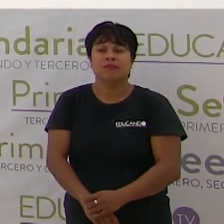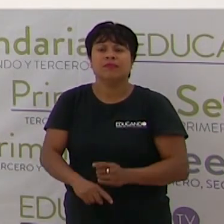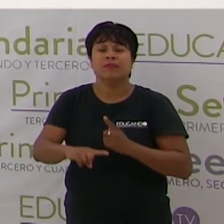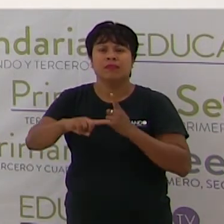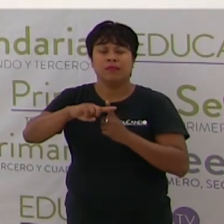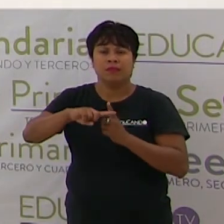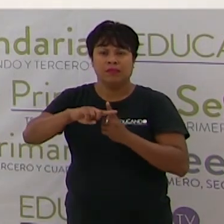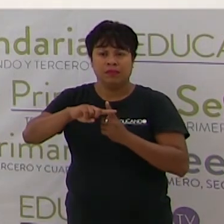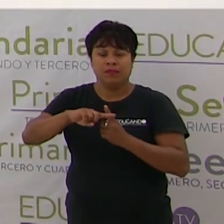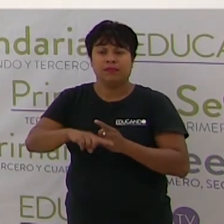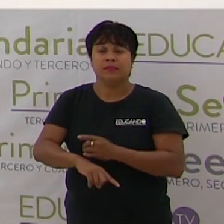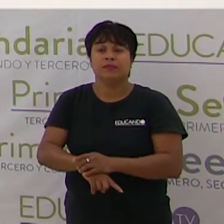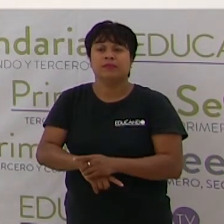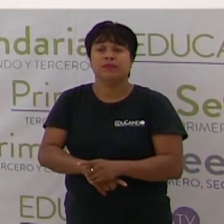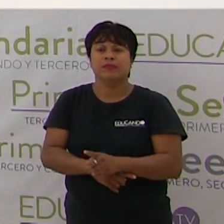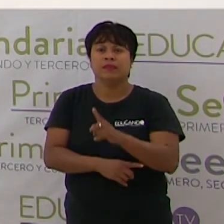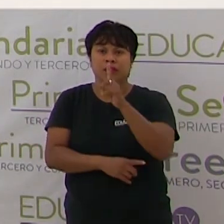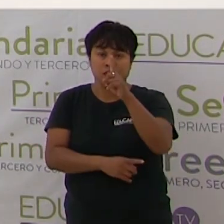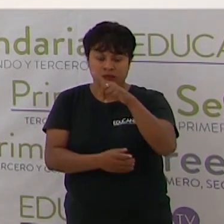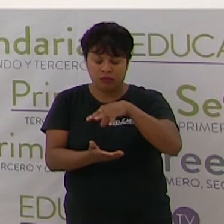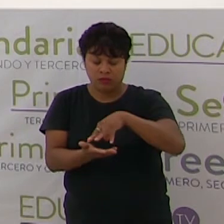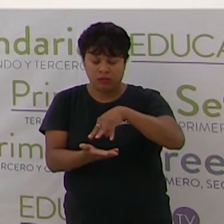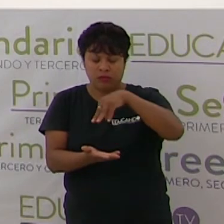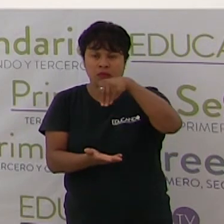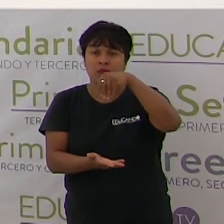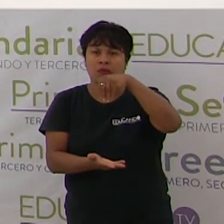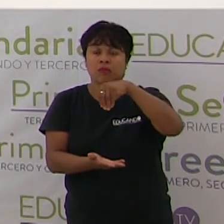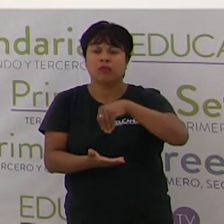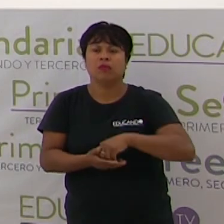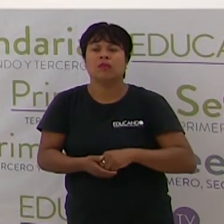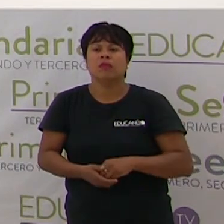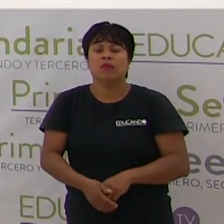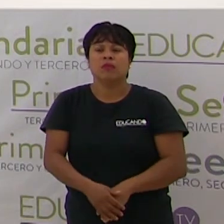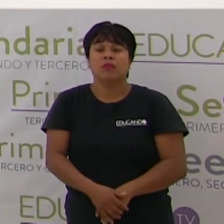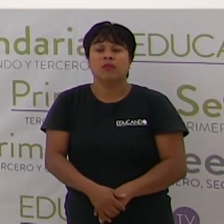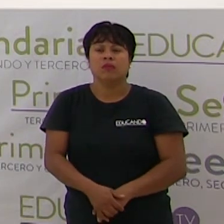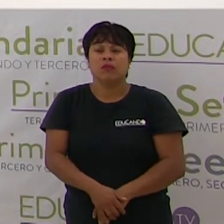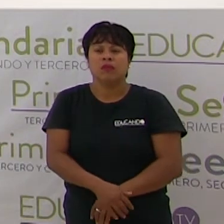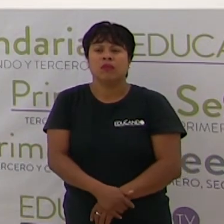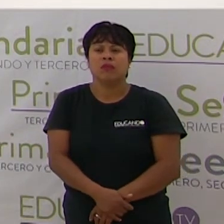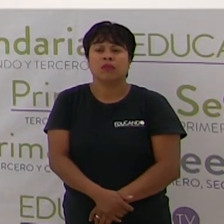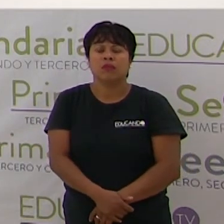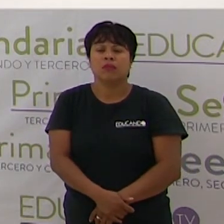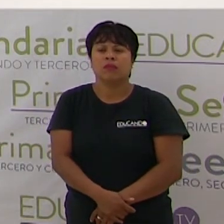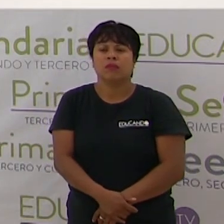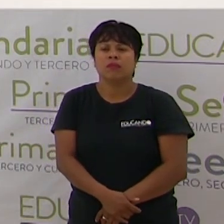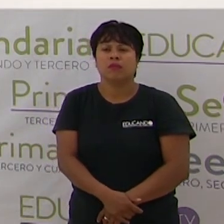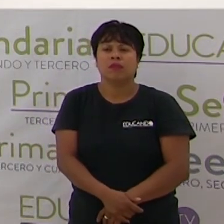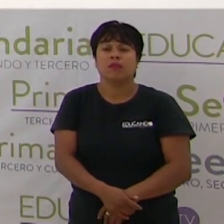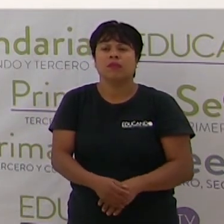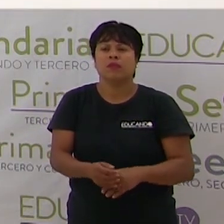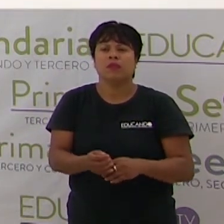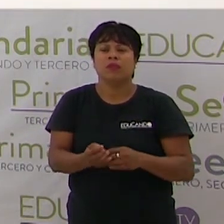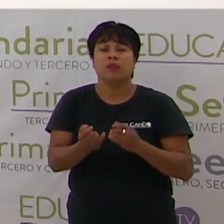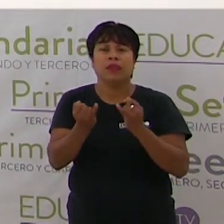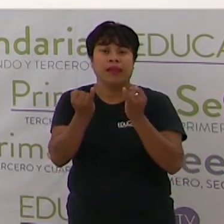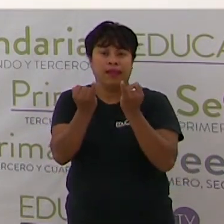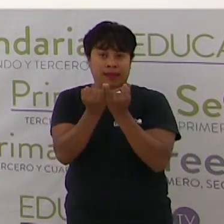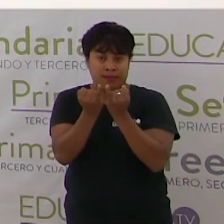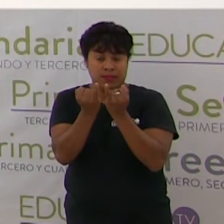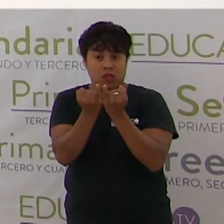más un cono, si no mal recuerdo la fórmula. Esto es